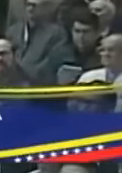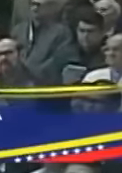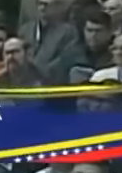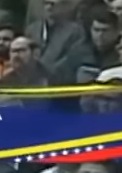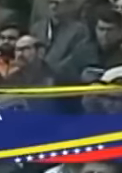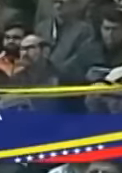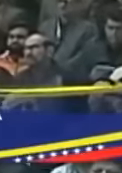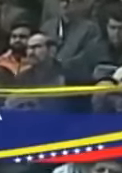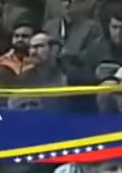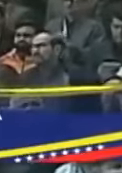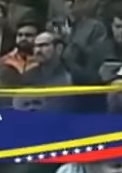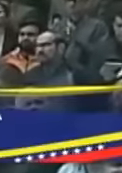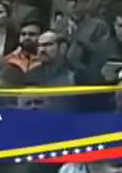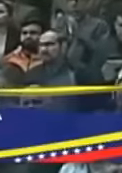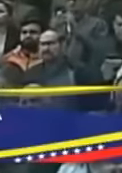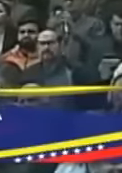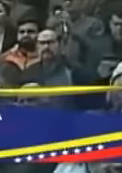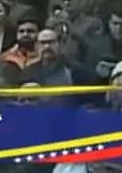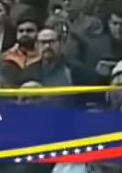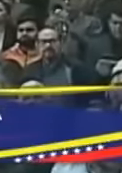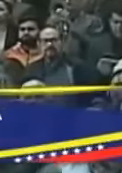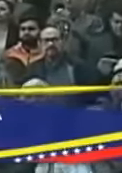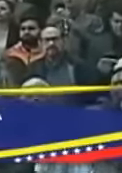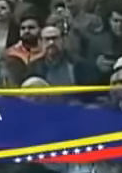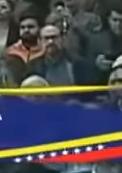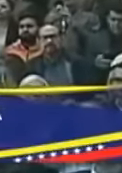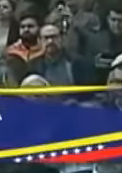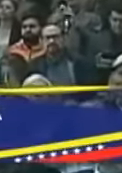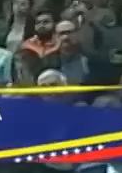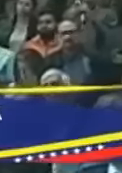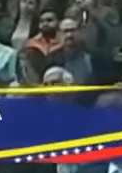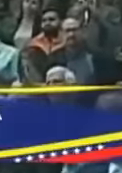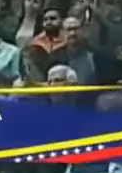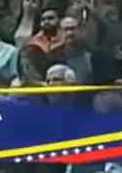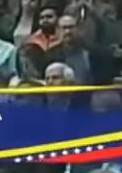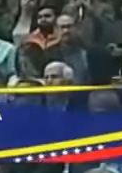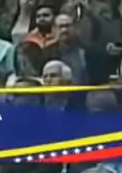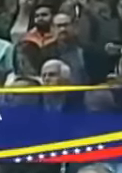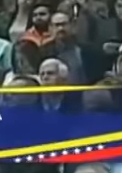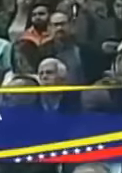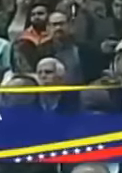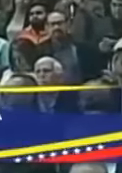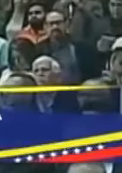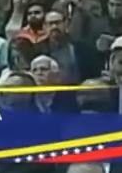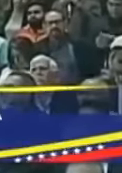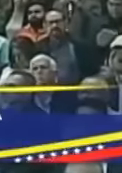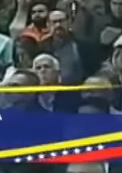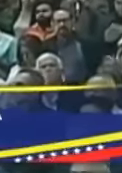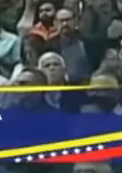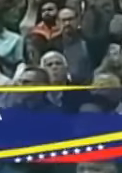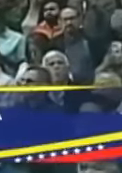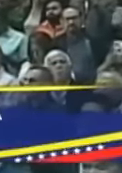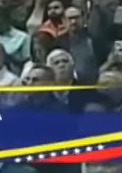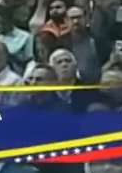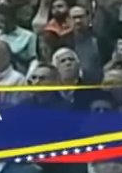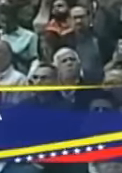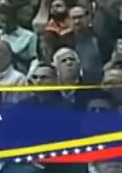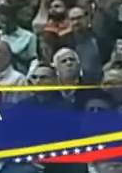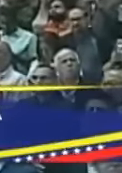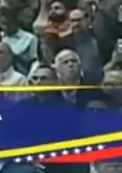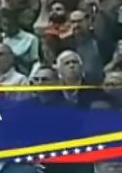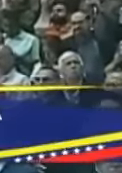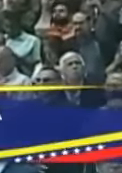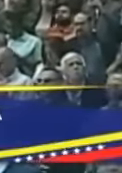venezolano Nicolás Maduro en torno a este tema. También el presidente Maduro ha insistido en que el único camino es el